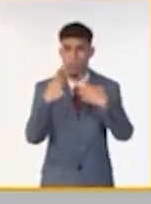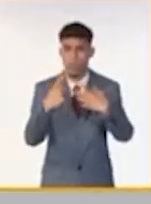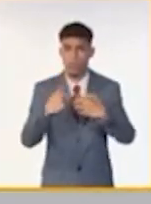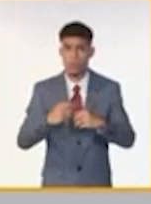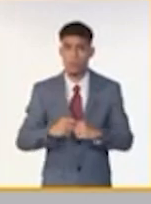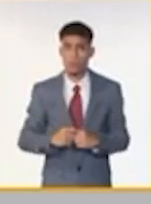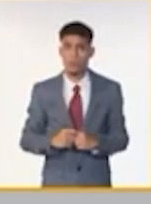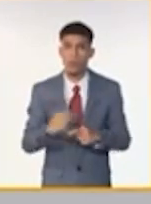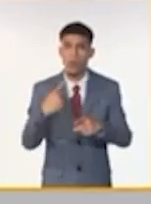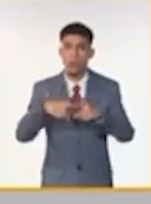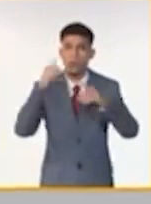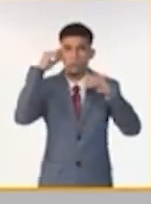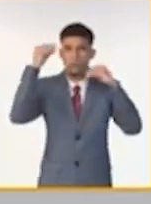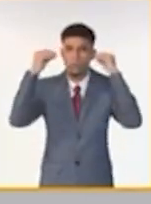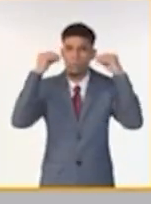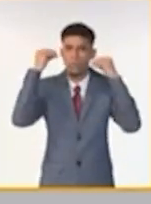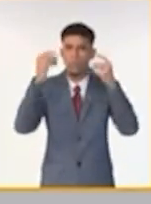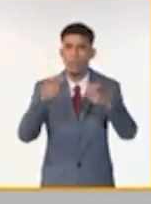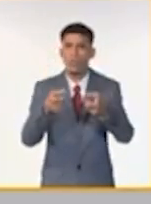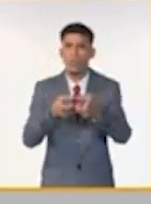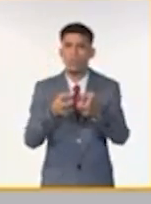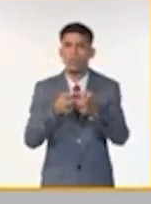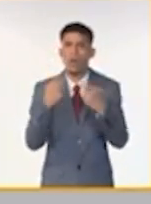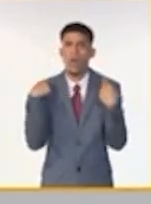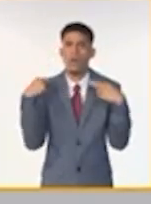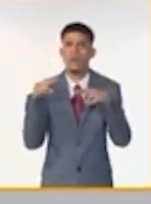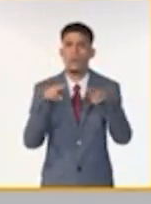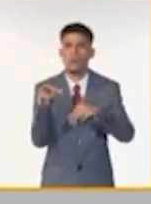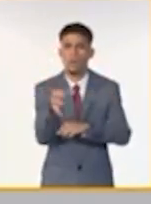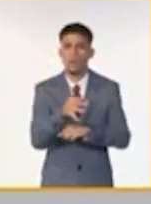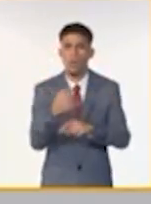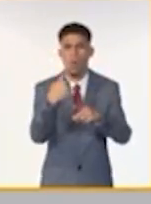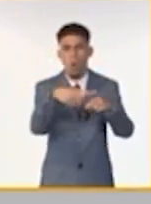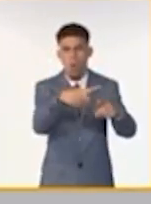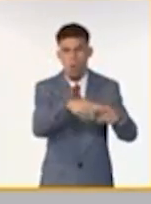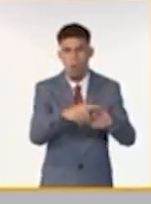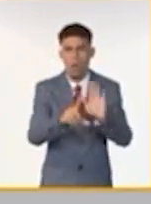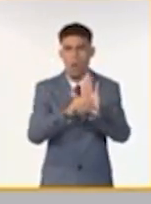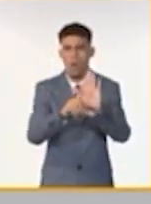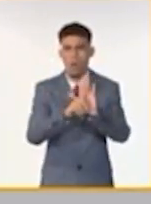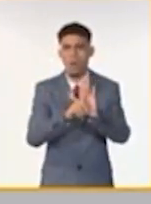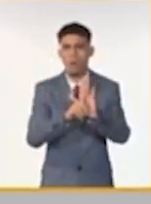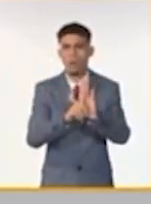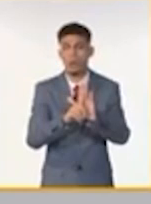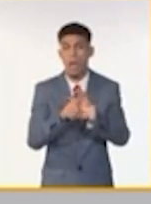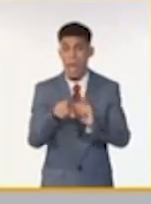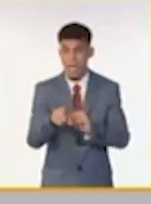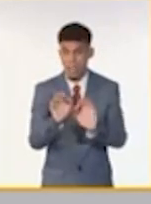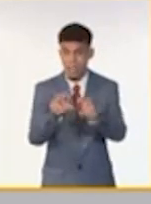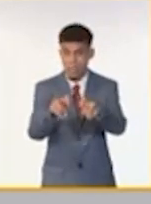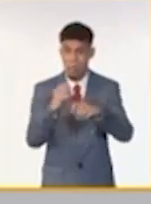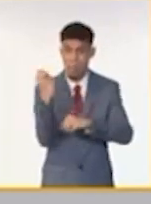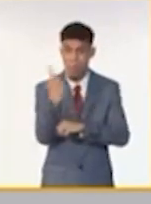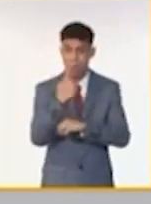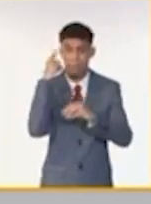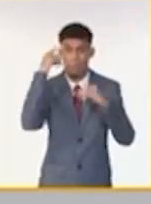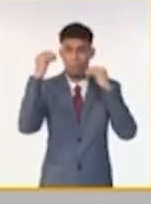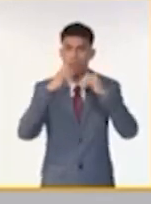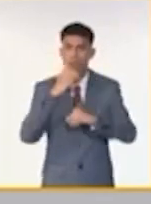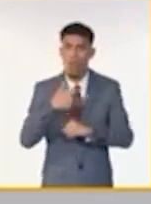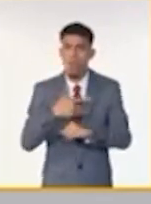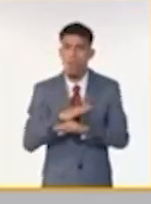funcionamiento de los consejos de la Administración eh y otras y otras leyes también se analizará como marcha la